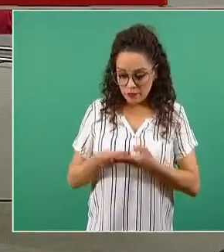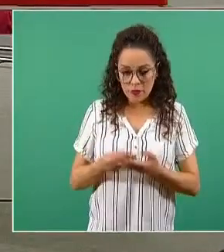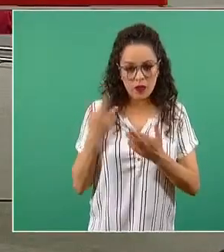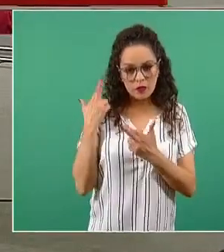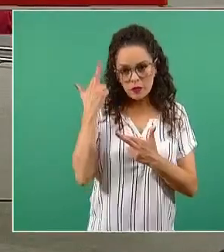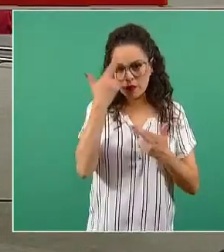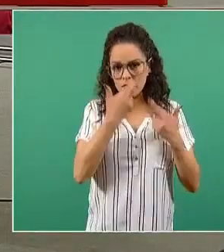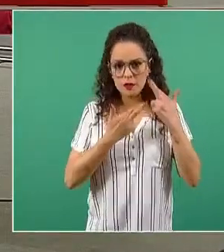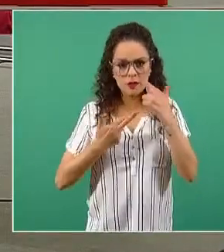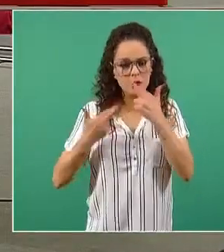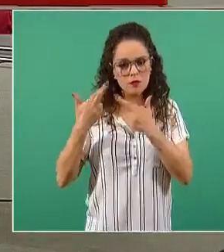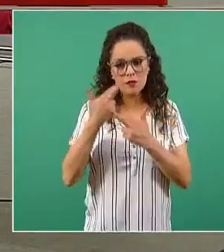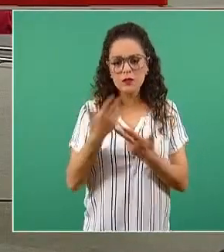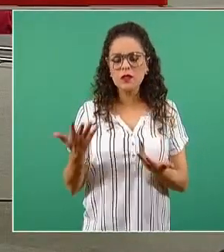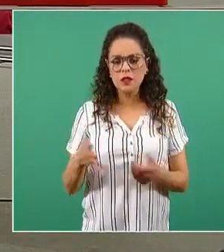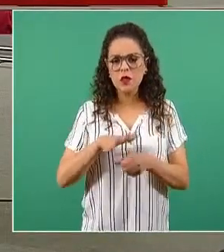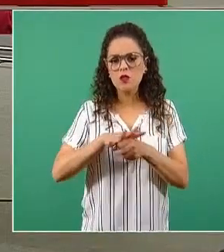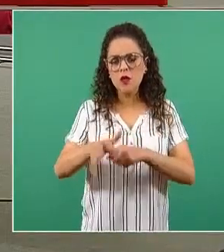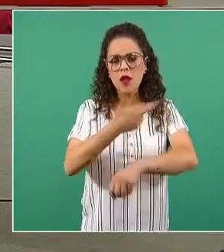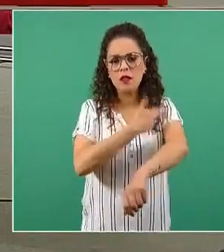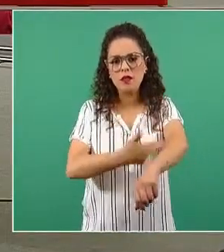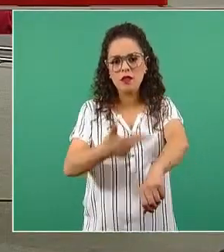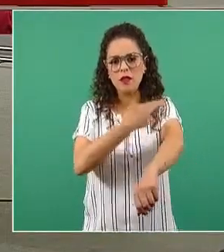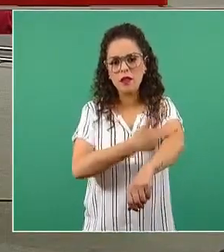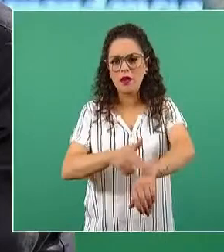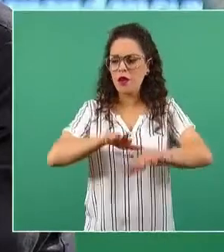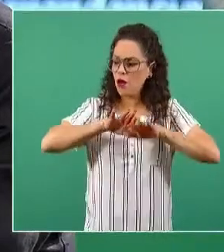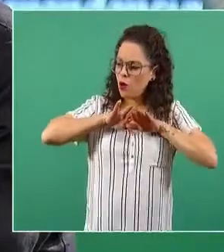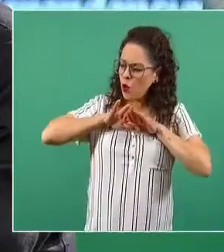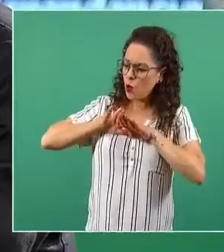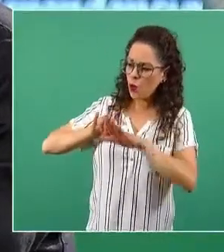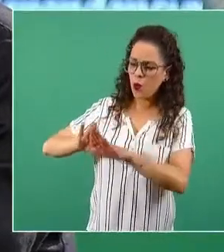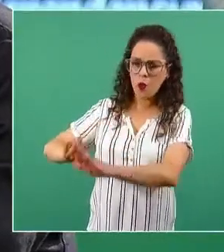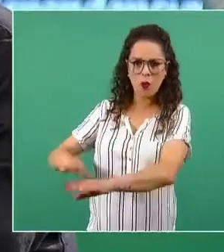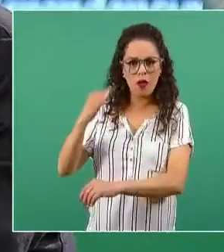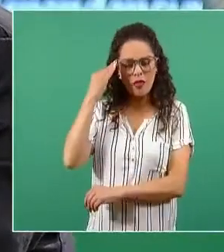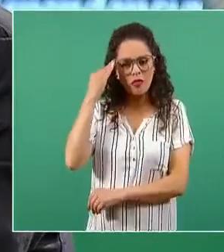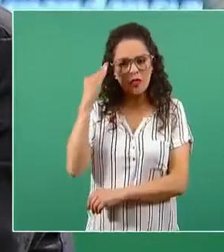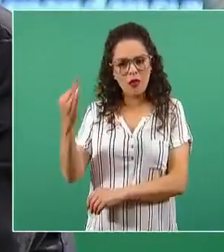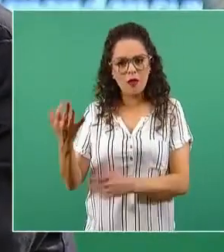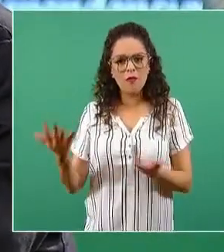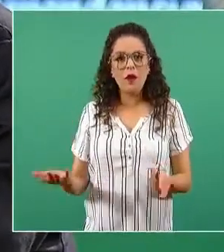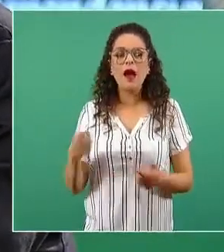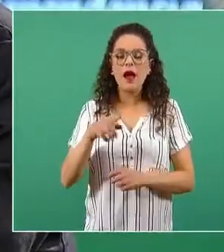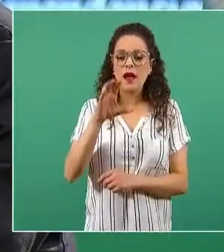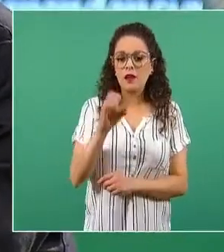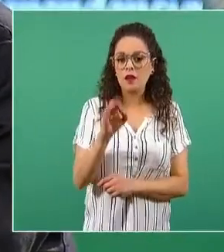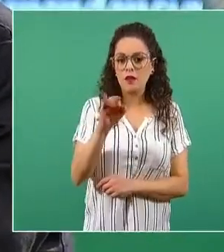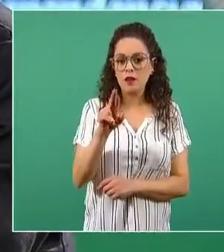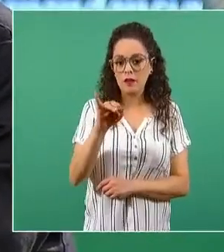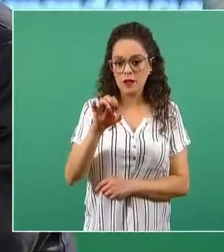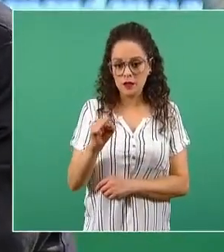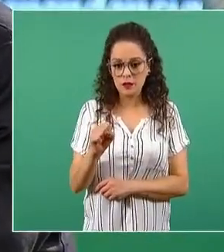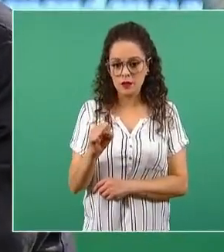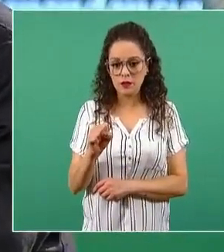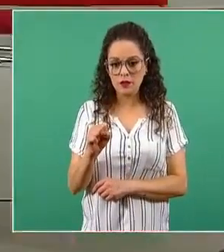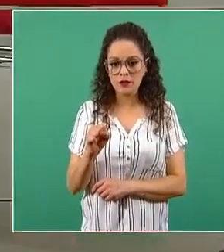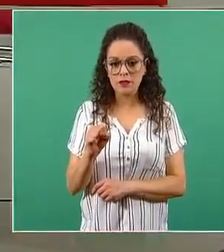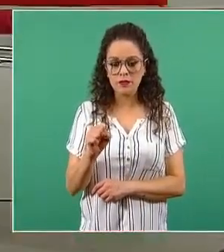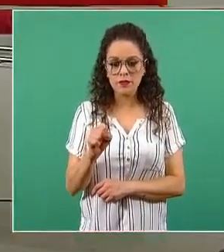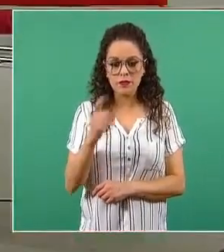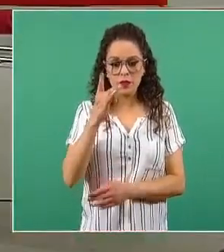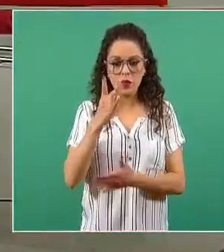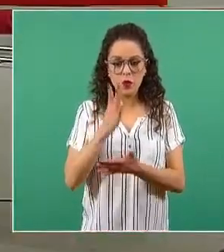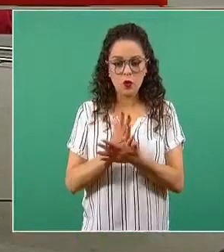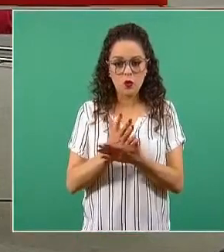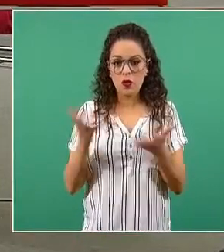rezagos, de cuáles eran los trámites que estaban rezagados. COFEPRIS, dicho sea de paso, esto para conocimiento del público en general, no solo